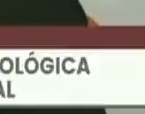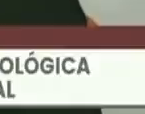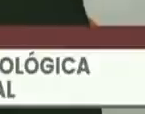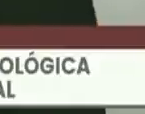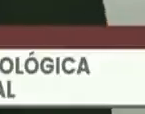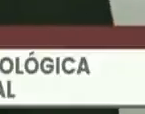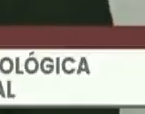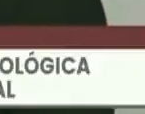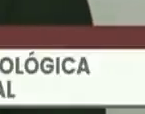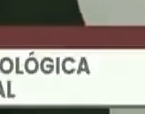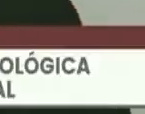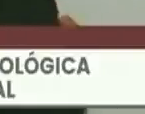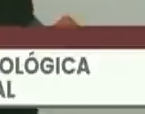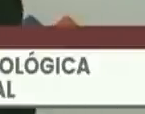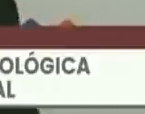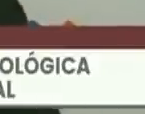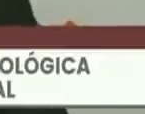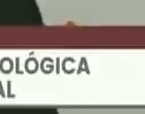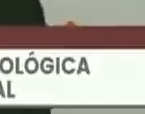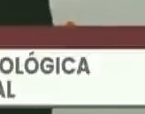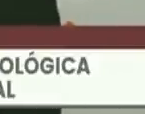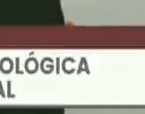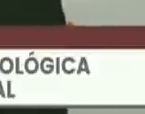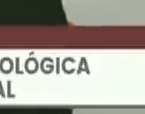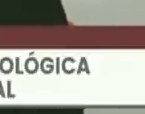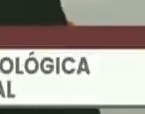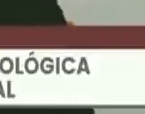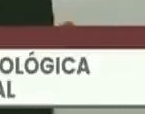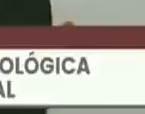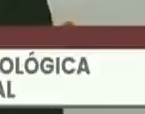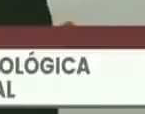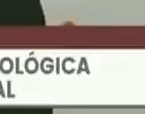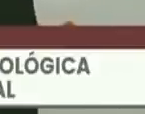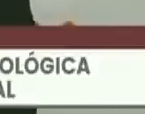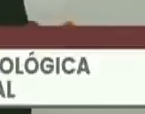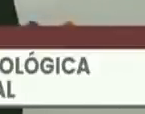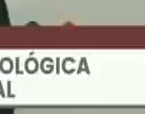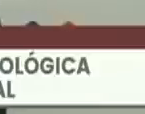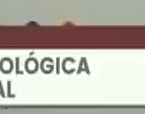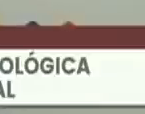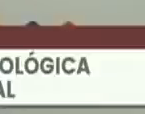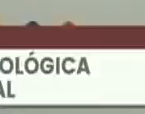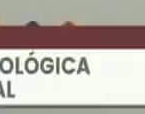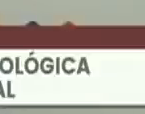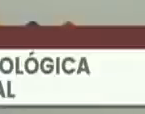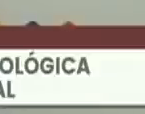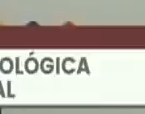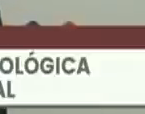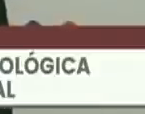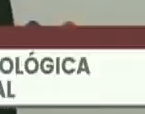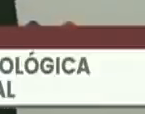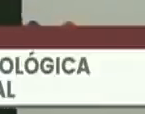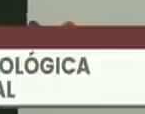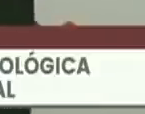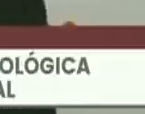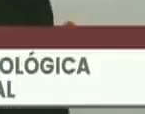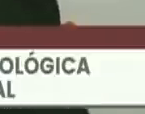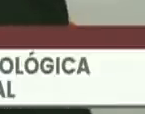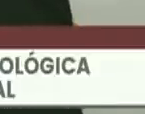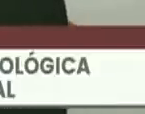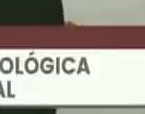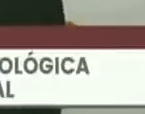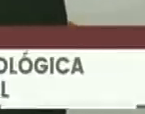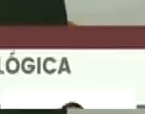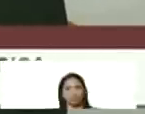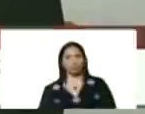ya estaba blindado con esta nueva tecnología, con esta solución tecnológica, bueno, ya es quizá el mejor